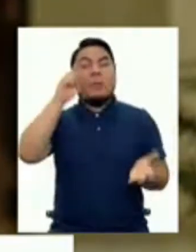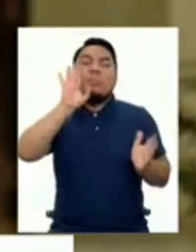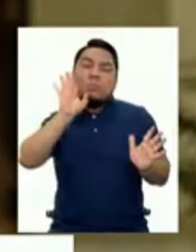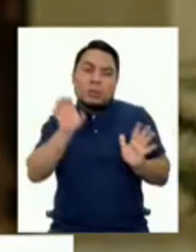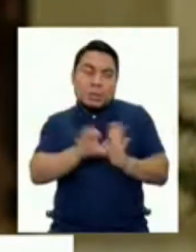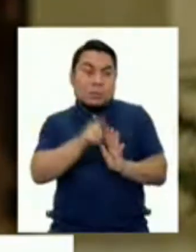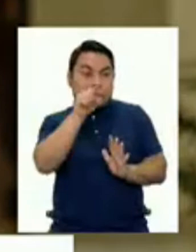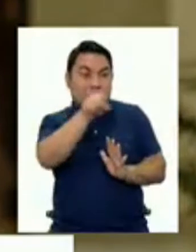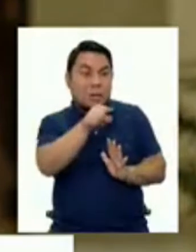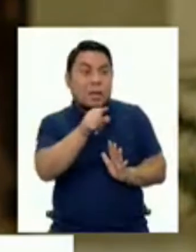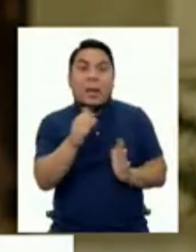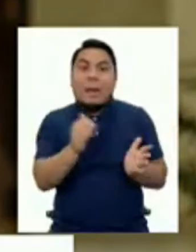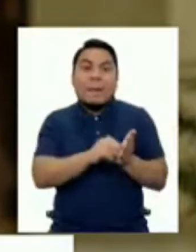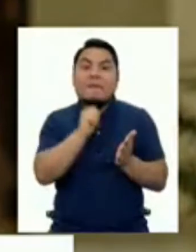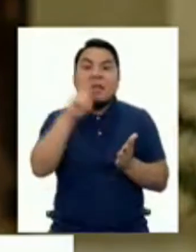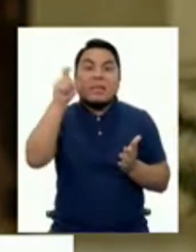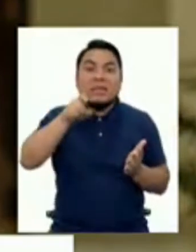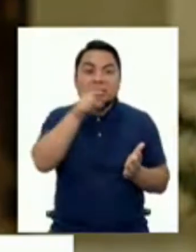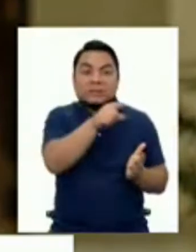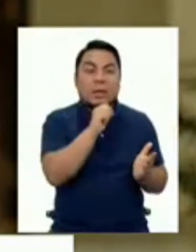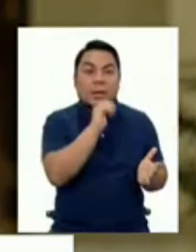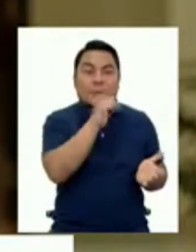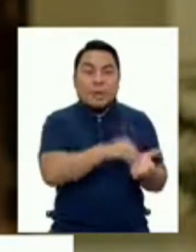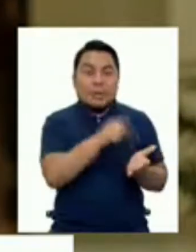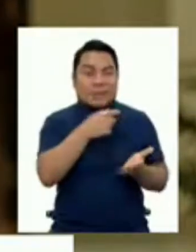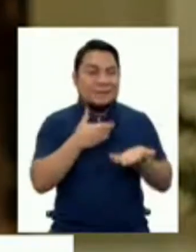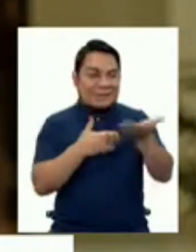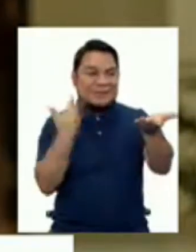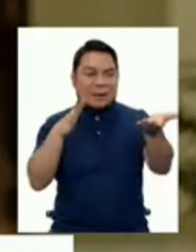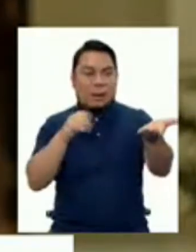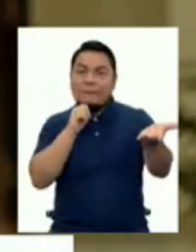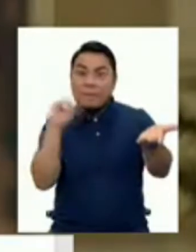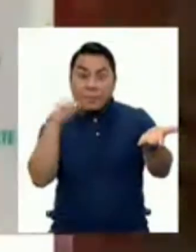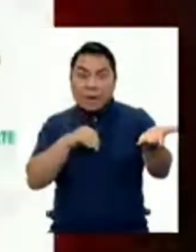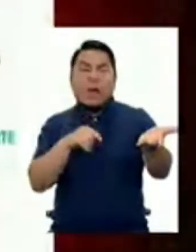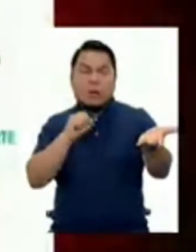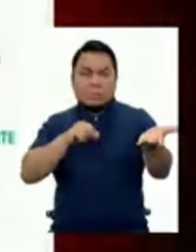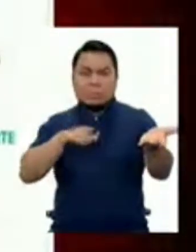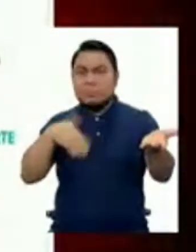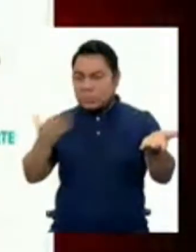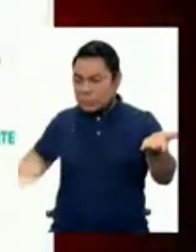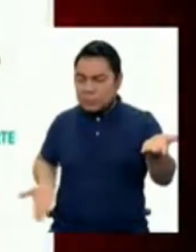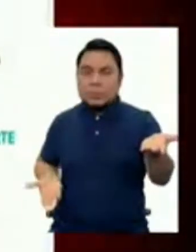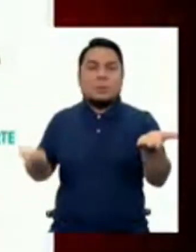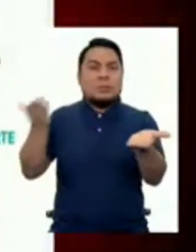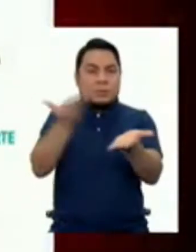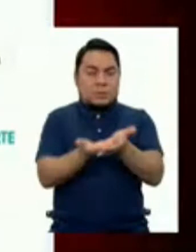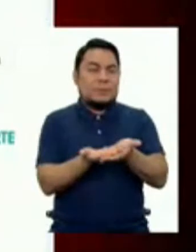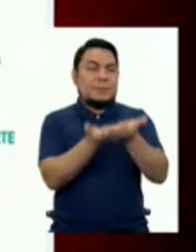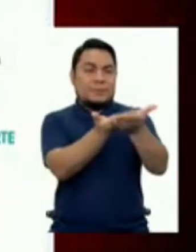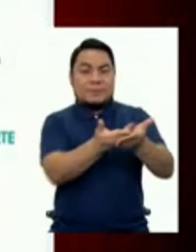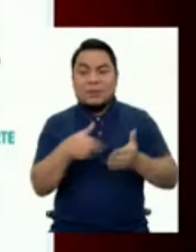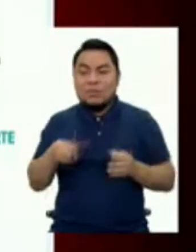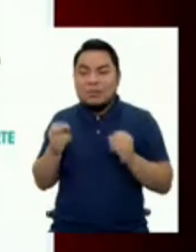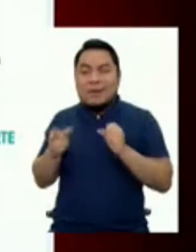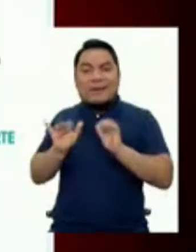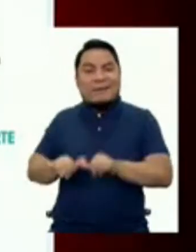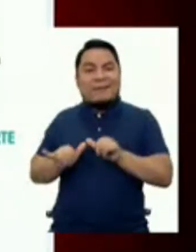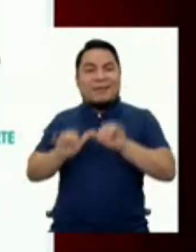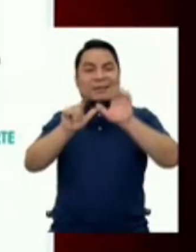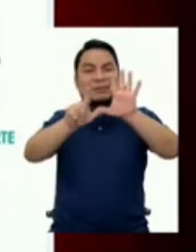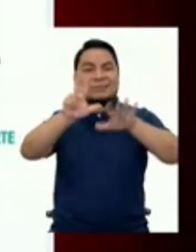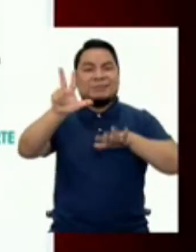regiones requiere aún más ventiladores de los que se ha dispuesto, todavía hay 73 que no han sido distribuidos para